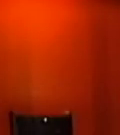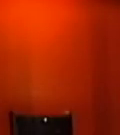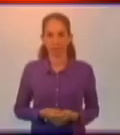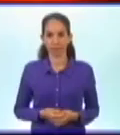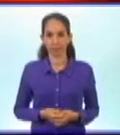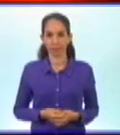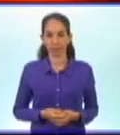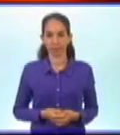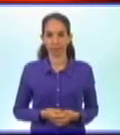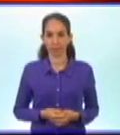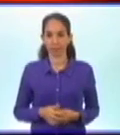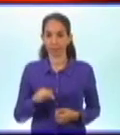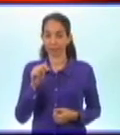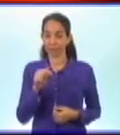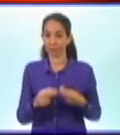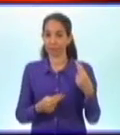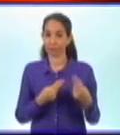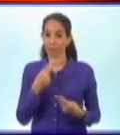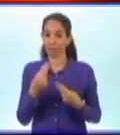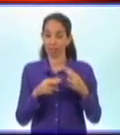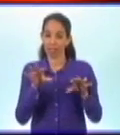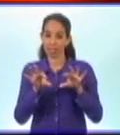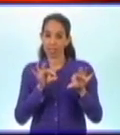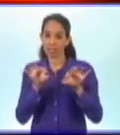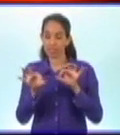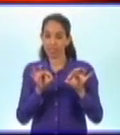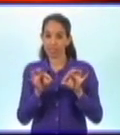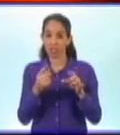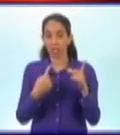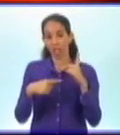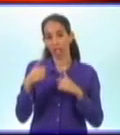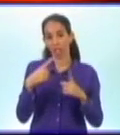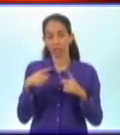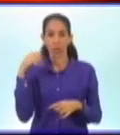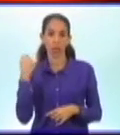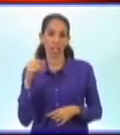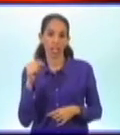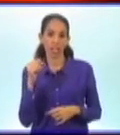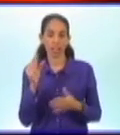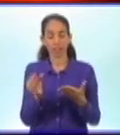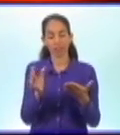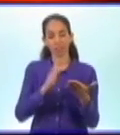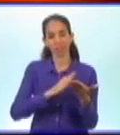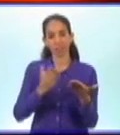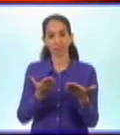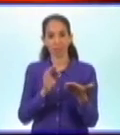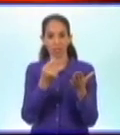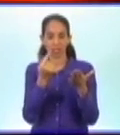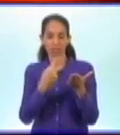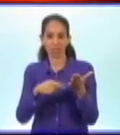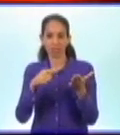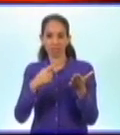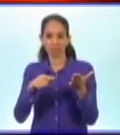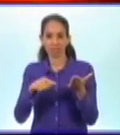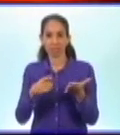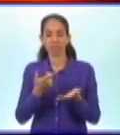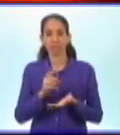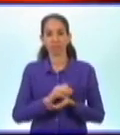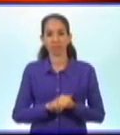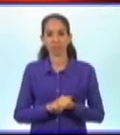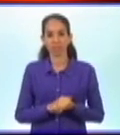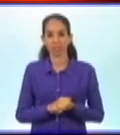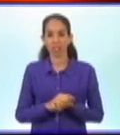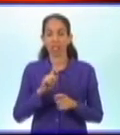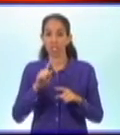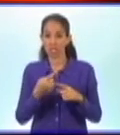Hemos realizado una selección de varios ejercicios de tu cuaderno de ortografía que te permitirán practicar este contenido